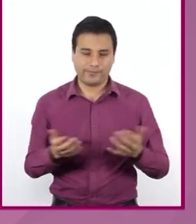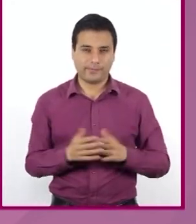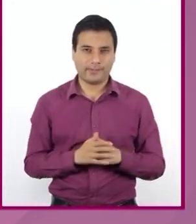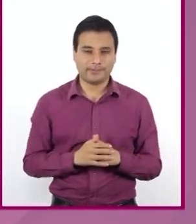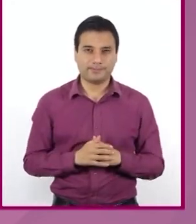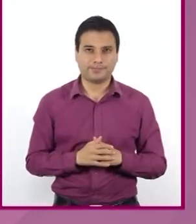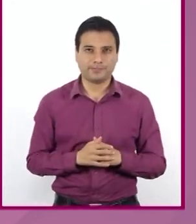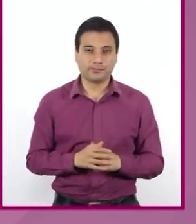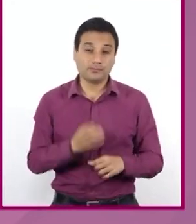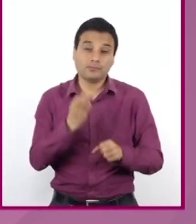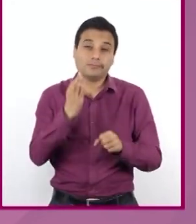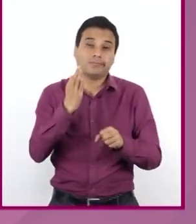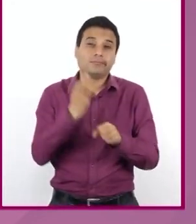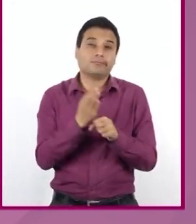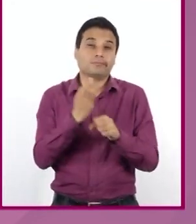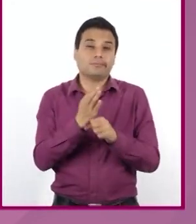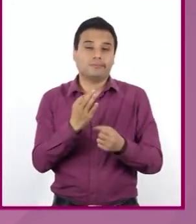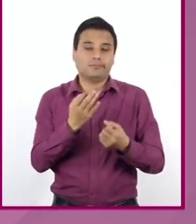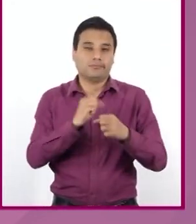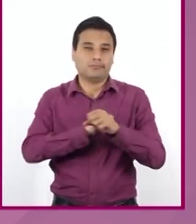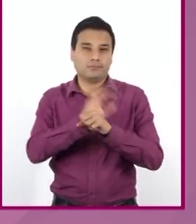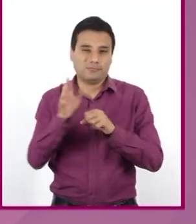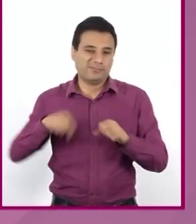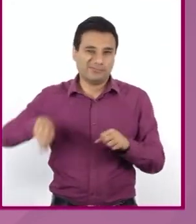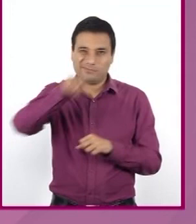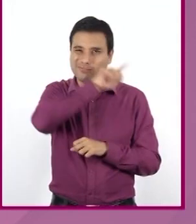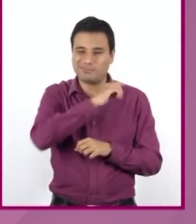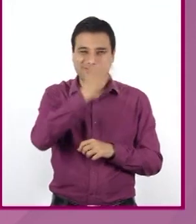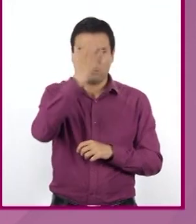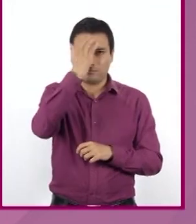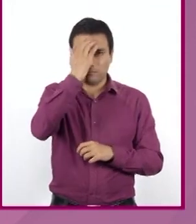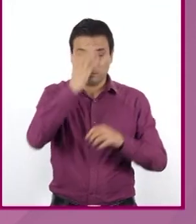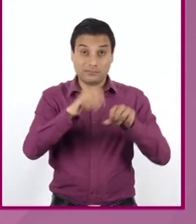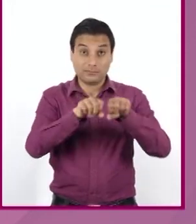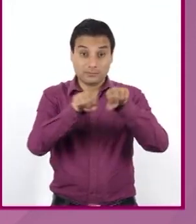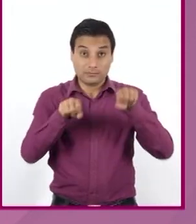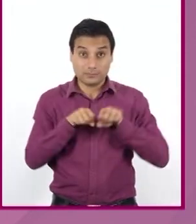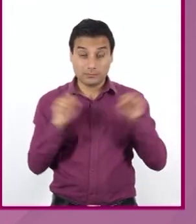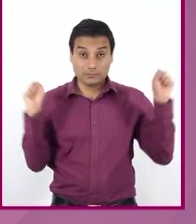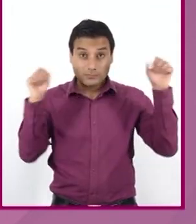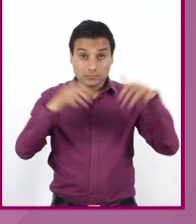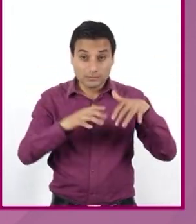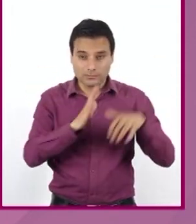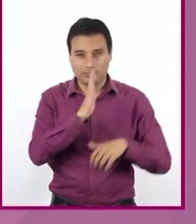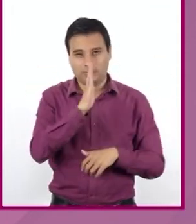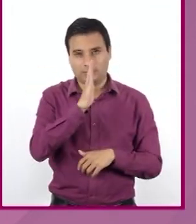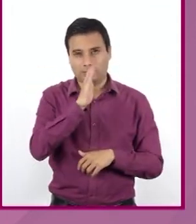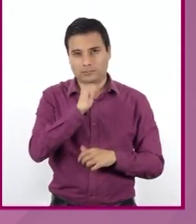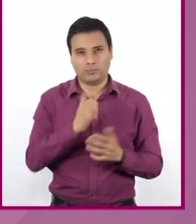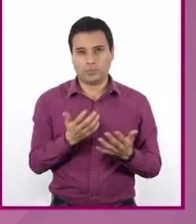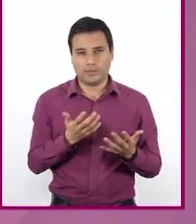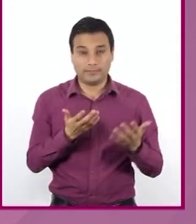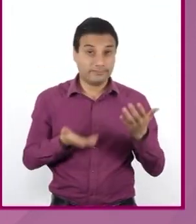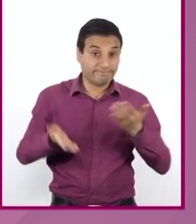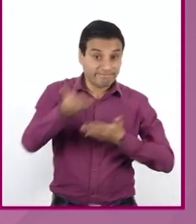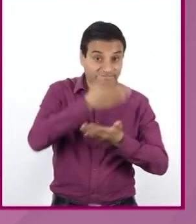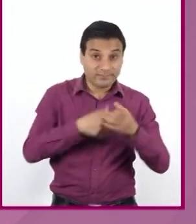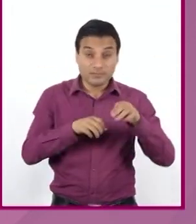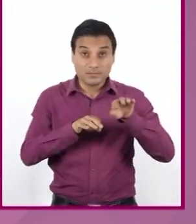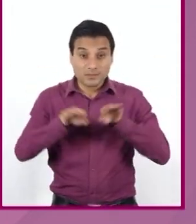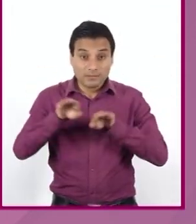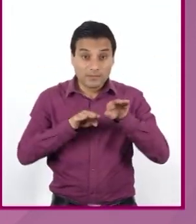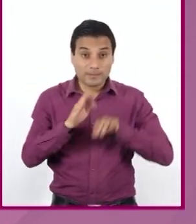de salud que vivimos actualmente y que nos impide estar en el salón de clases y trabajar con los compañeros, en este